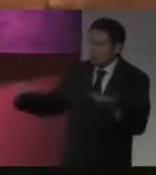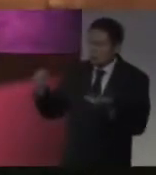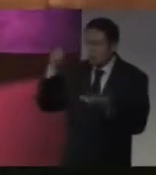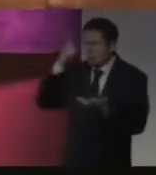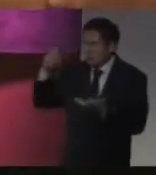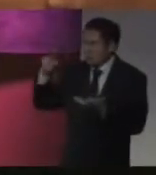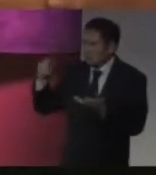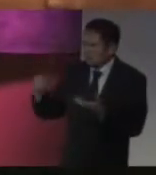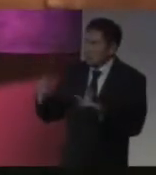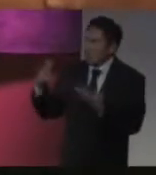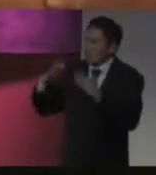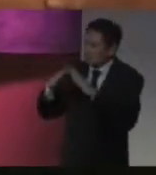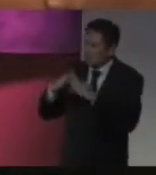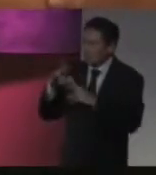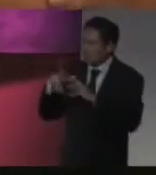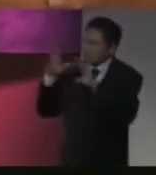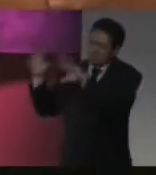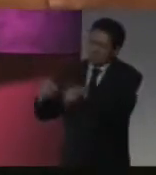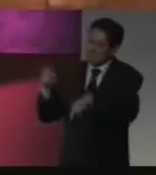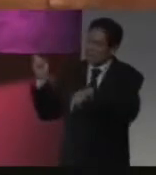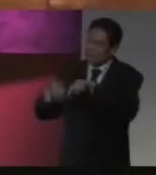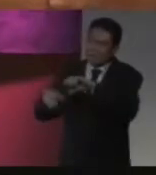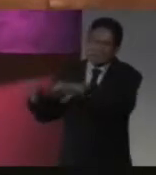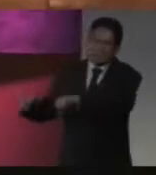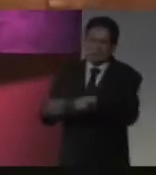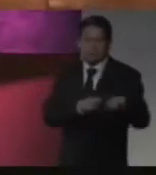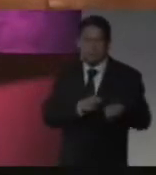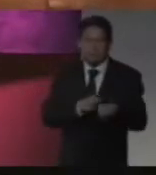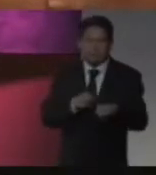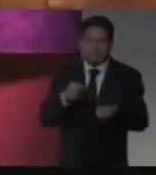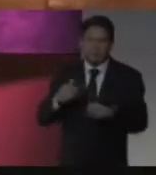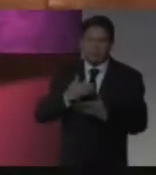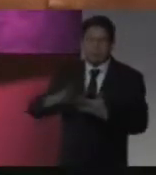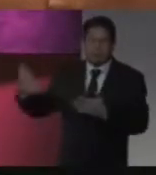las despojan de una manera u otra, a